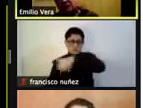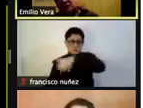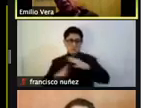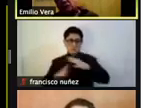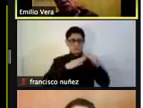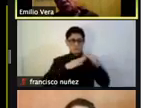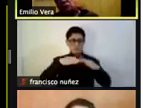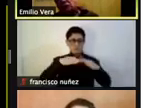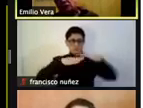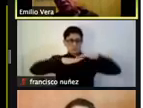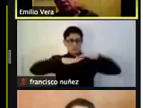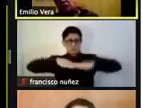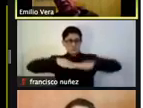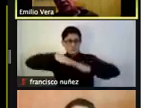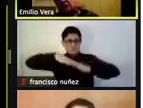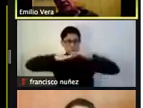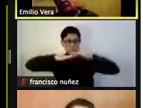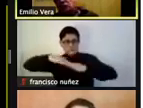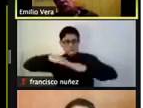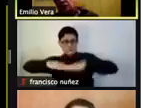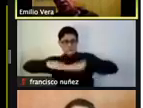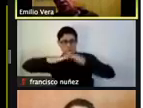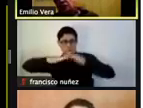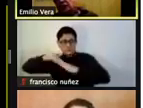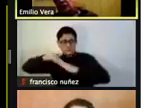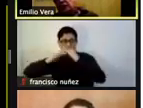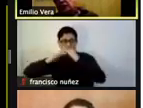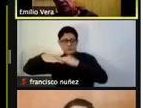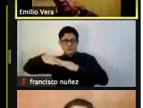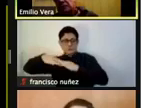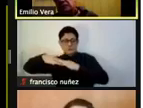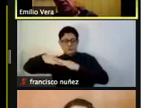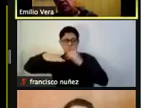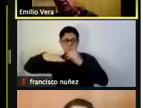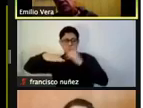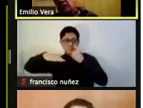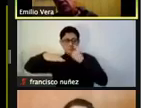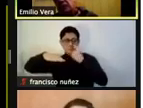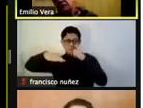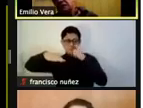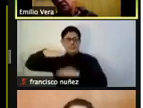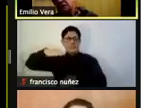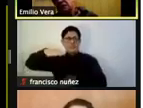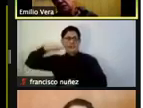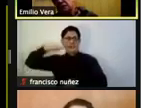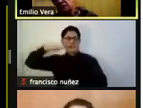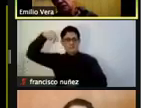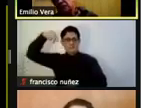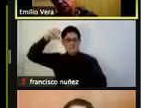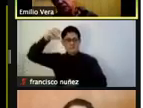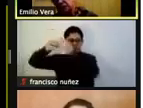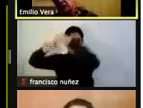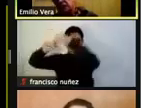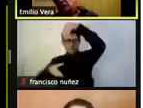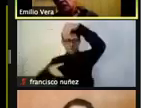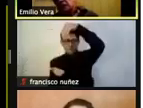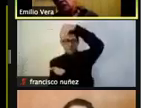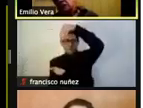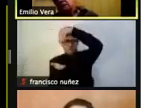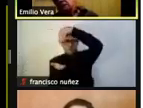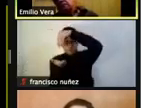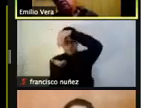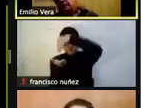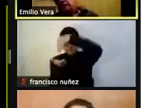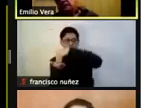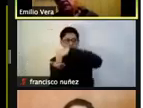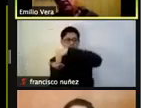el tope de la cámara magmática, AMC, Axial Magma Chamber. Y esta